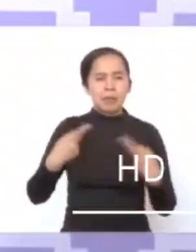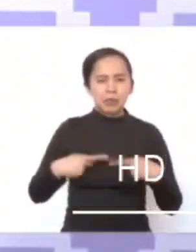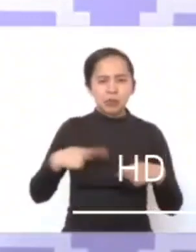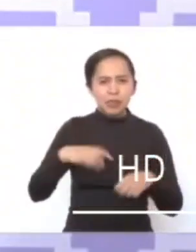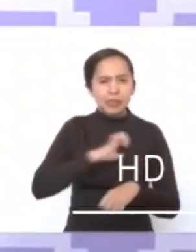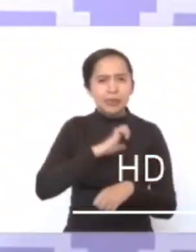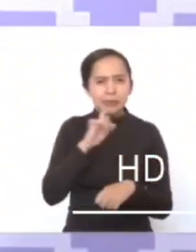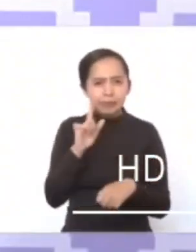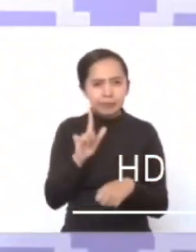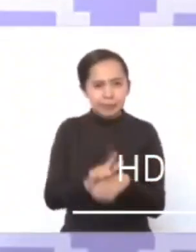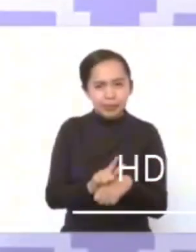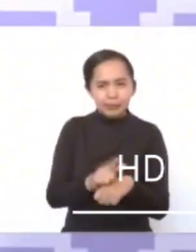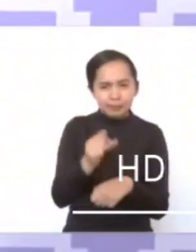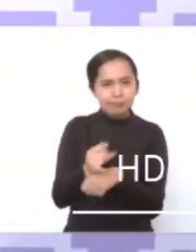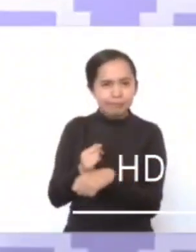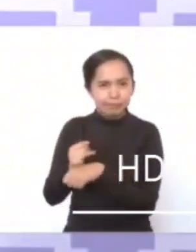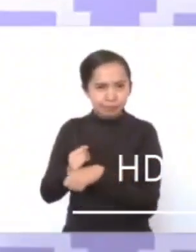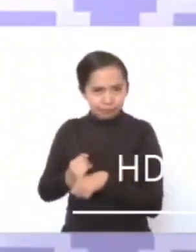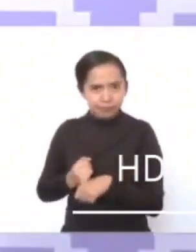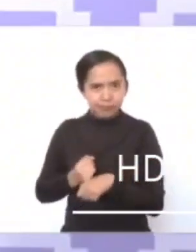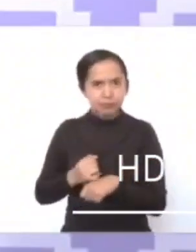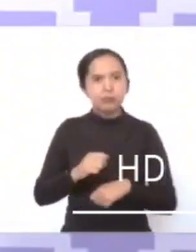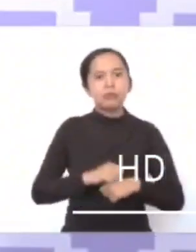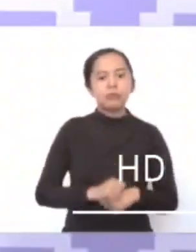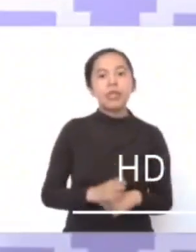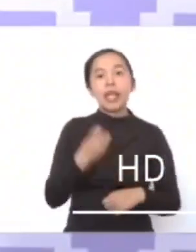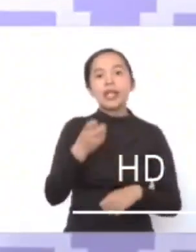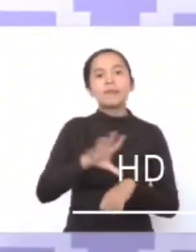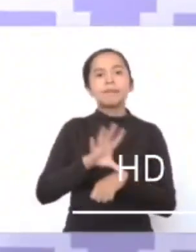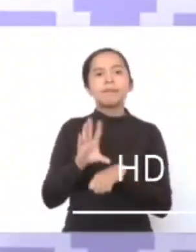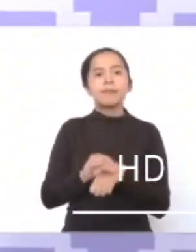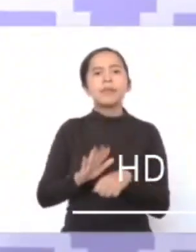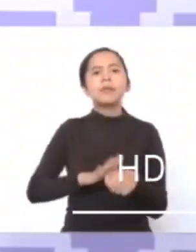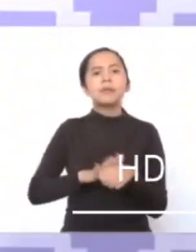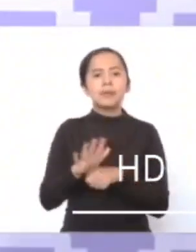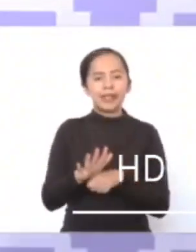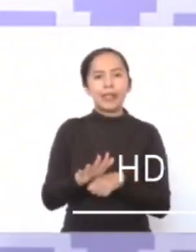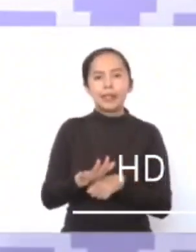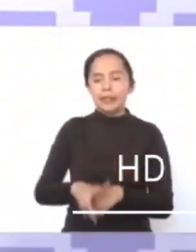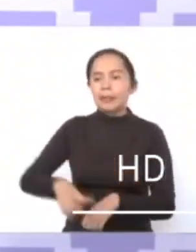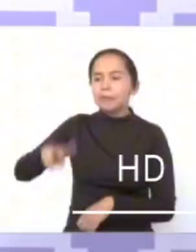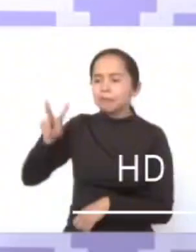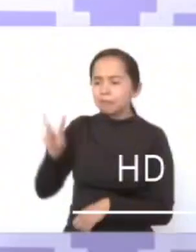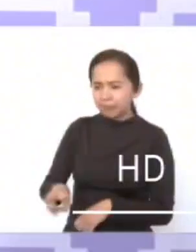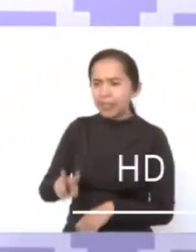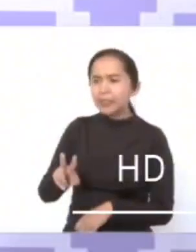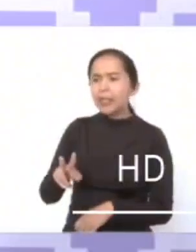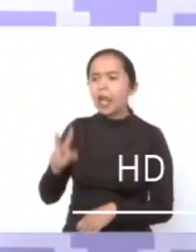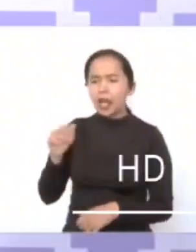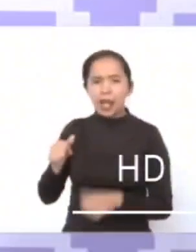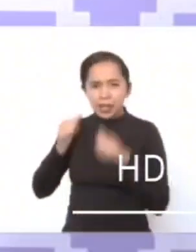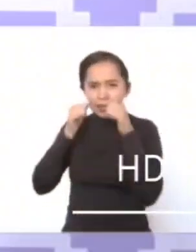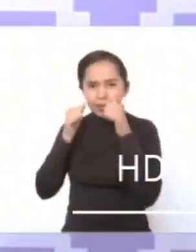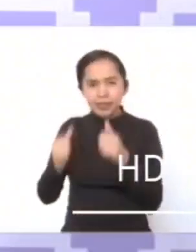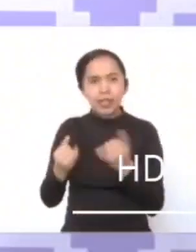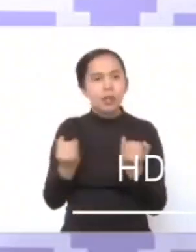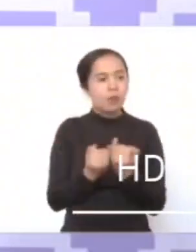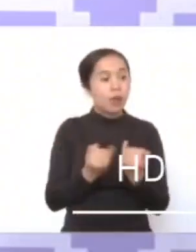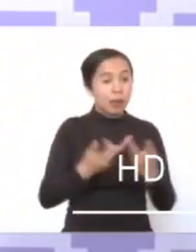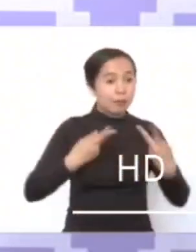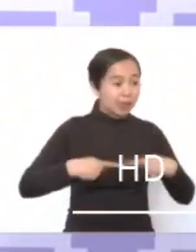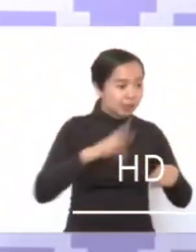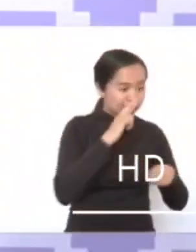y científicos en la investigación. Esto nos permite esclarecer la verdad, ubicar a los responsables,